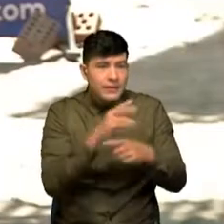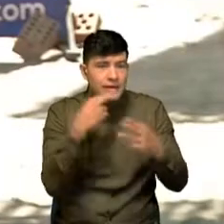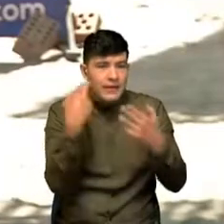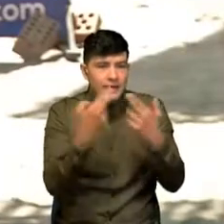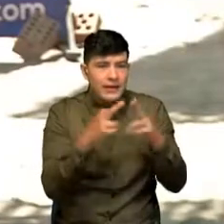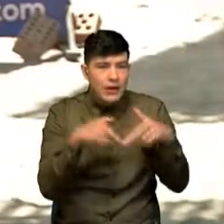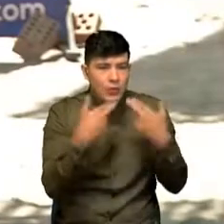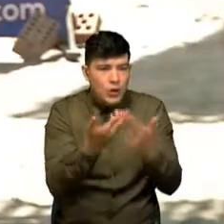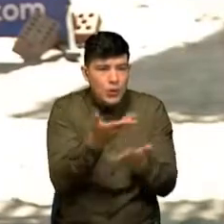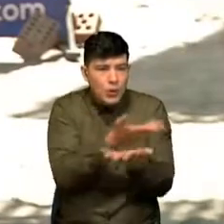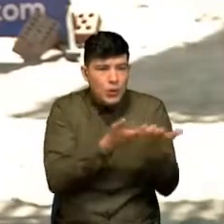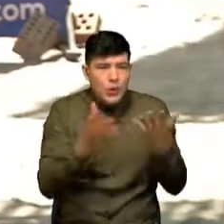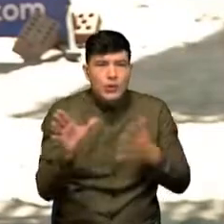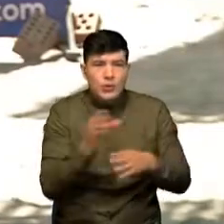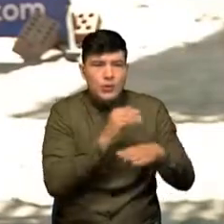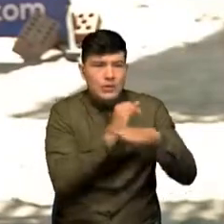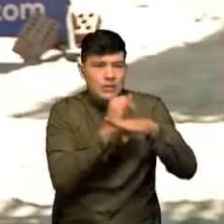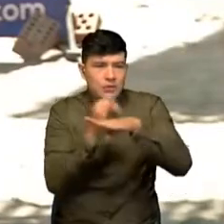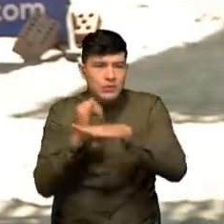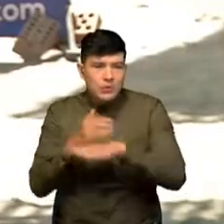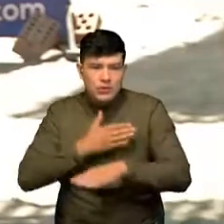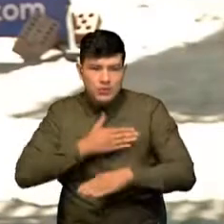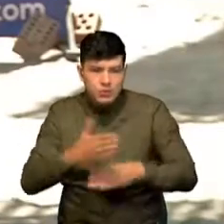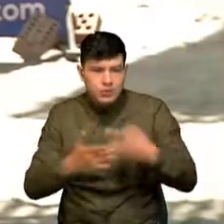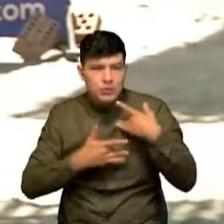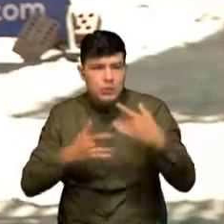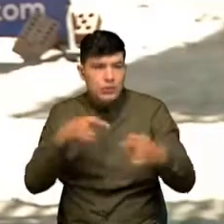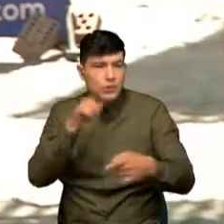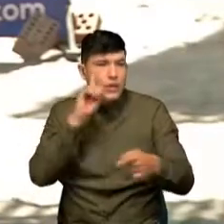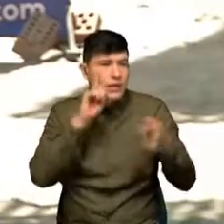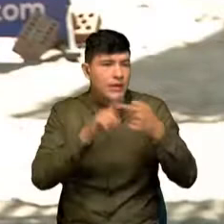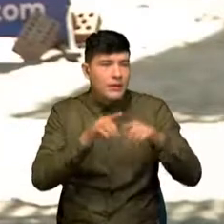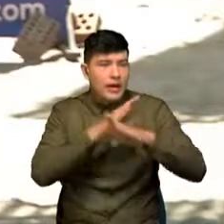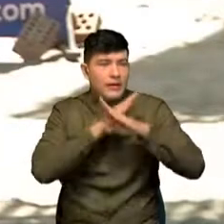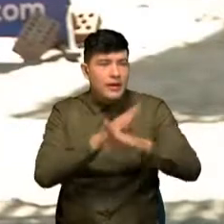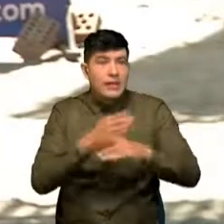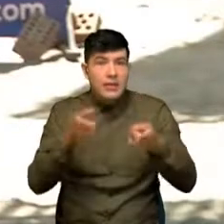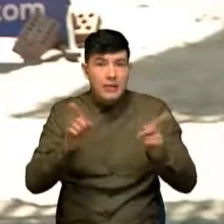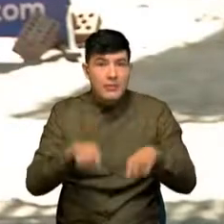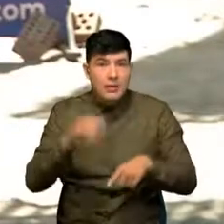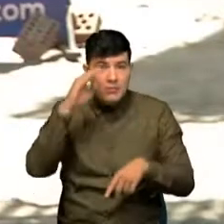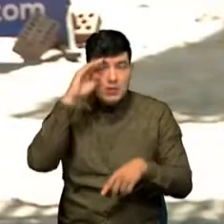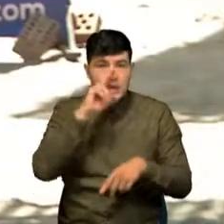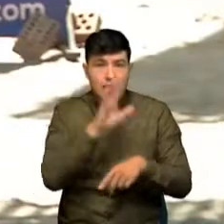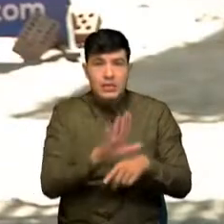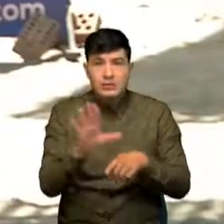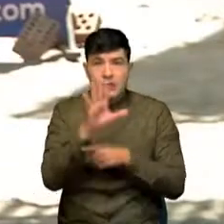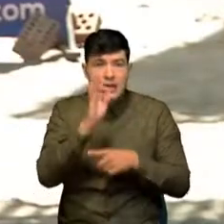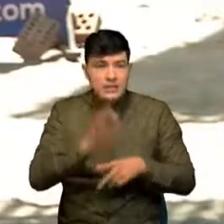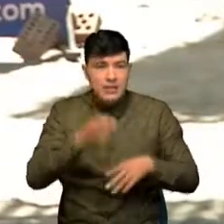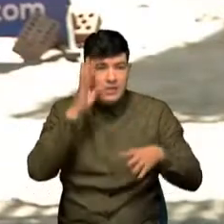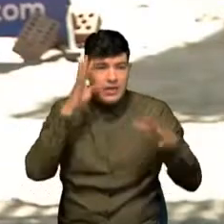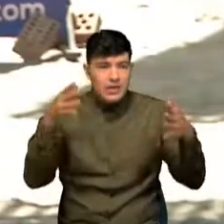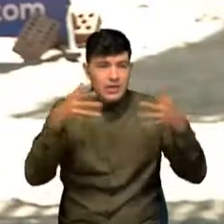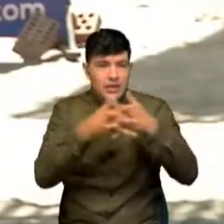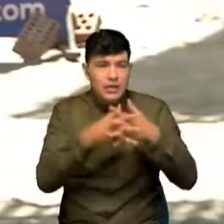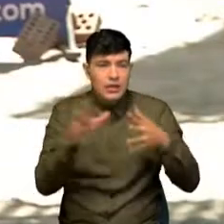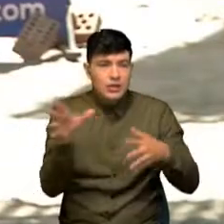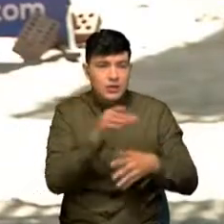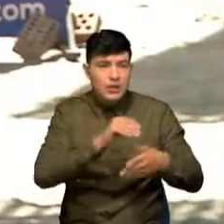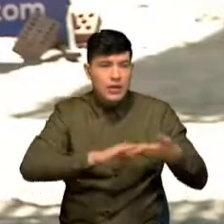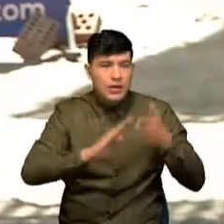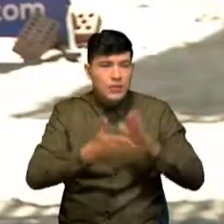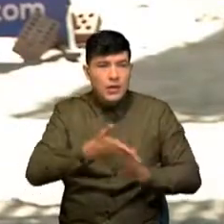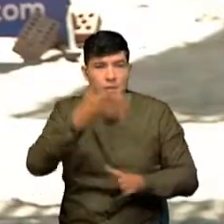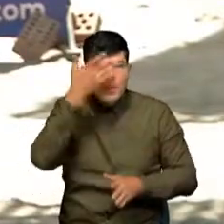las instituciones muy dispuestas con el fin de lograr prevención, y nuestra Policía Nacional siempre de la mano con las autoridades y la comunidad,